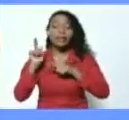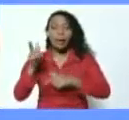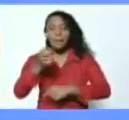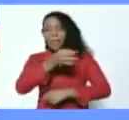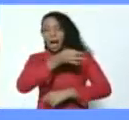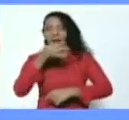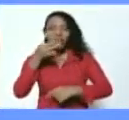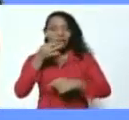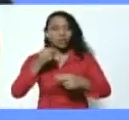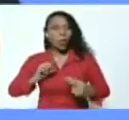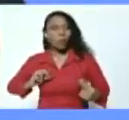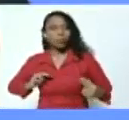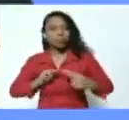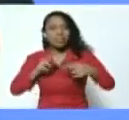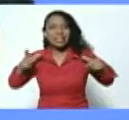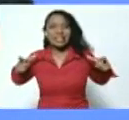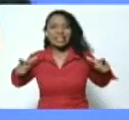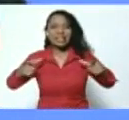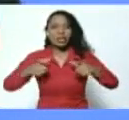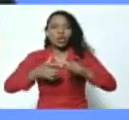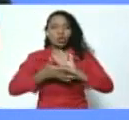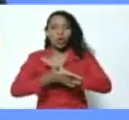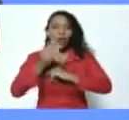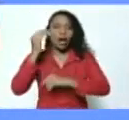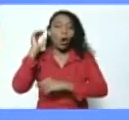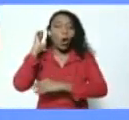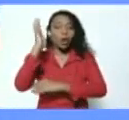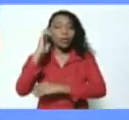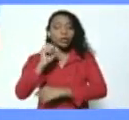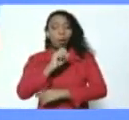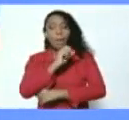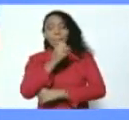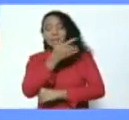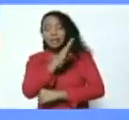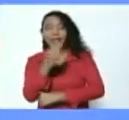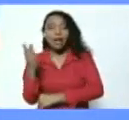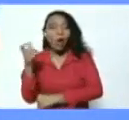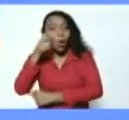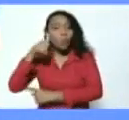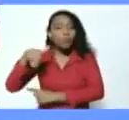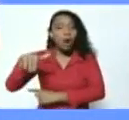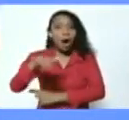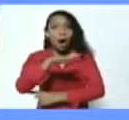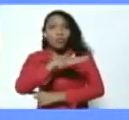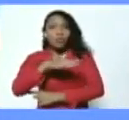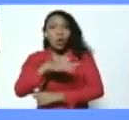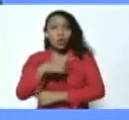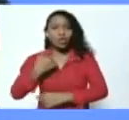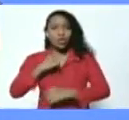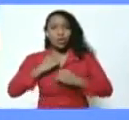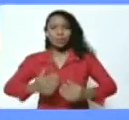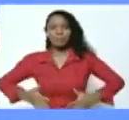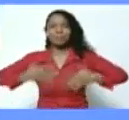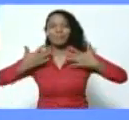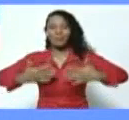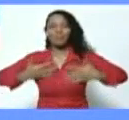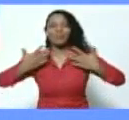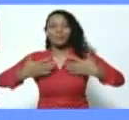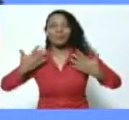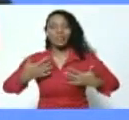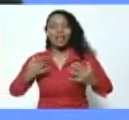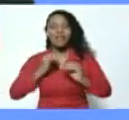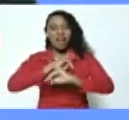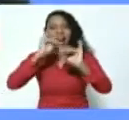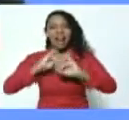maravilloso encuentro, Congreso Bicentenario de los Pueblos del Mundo. Estamos muy contentos y contentas